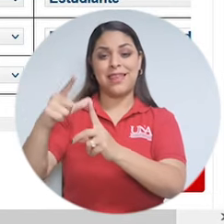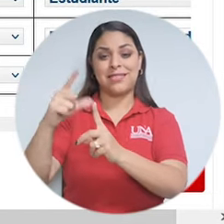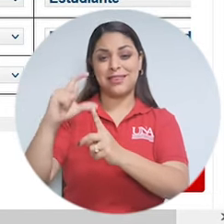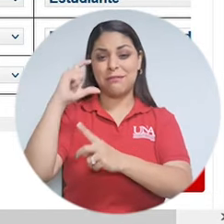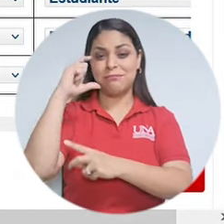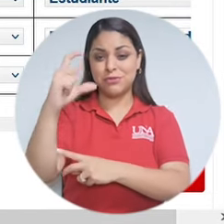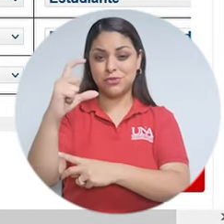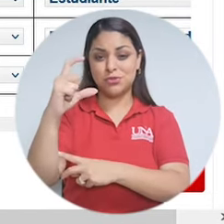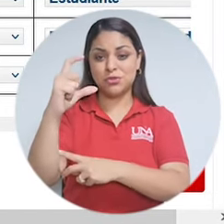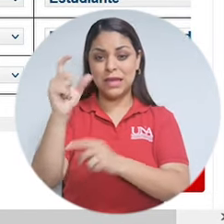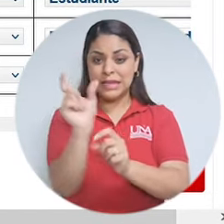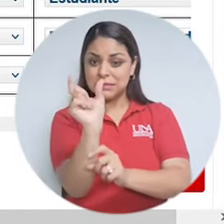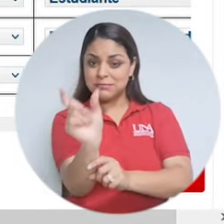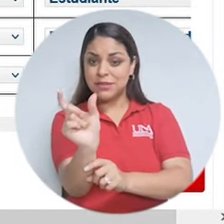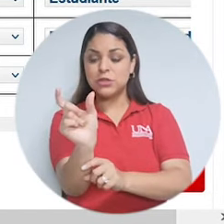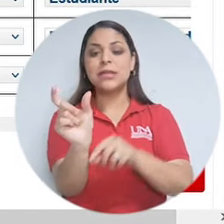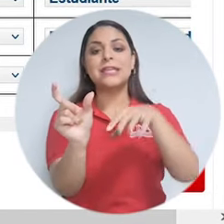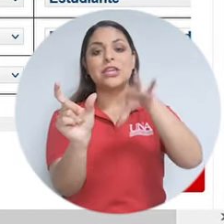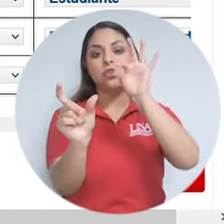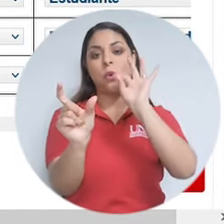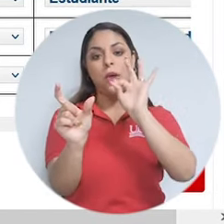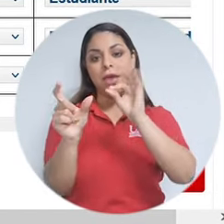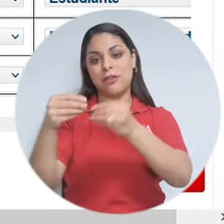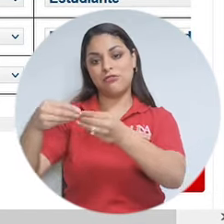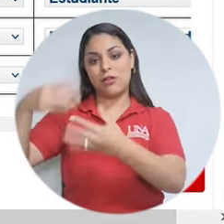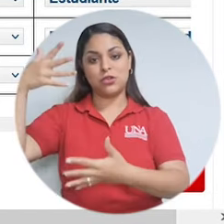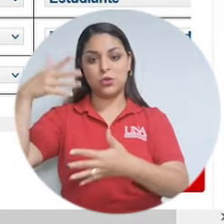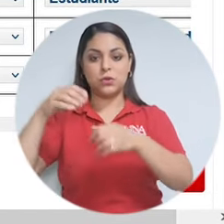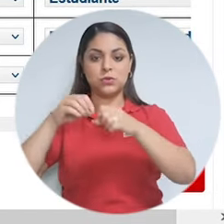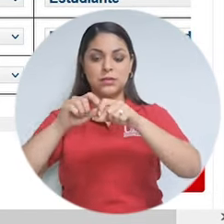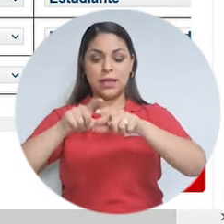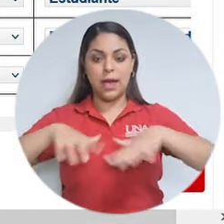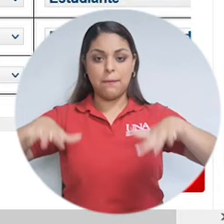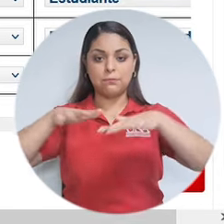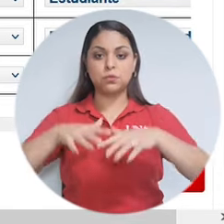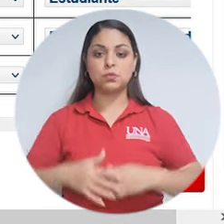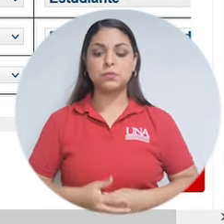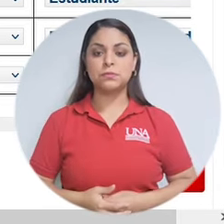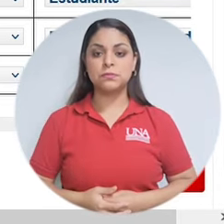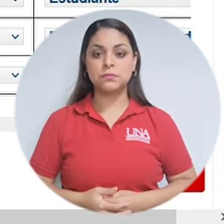en el espacio correspondiente y seleccione el resto de los campos.